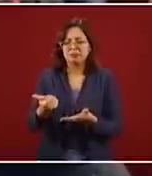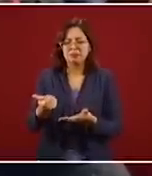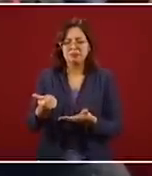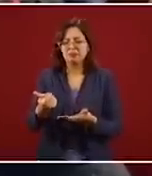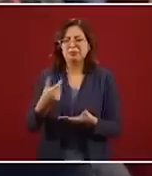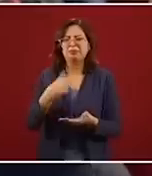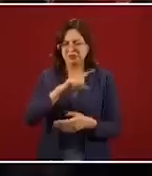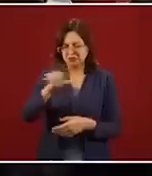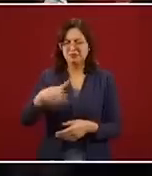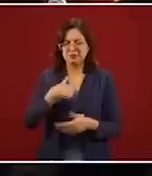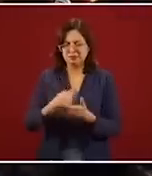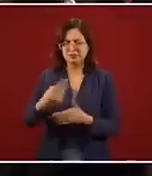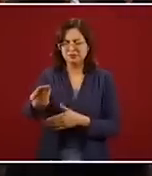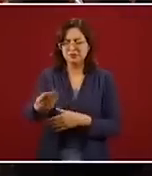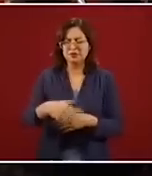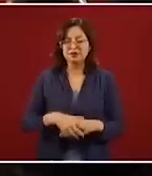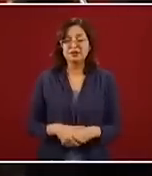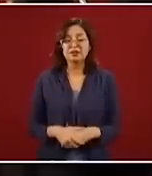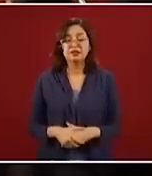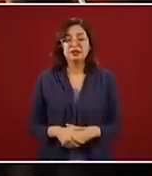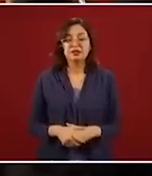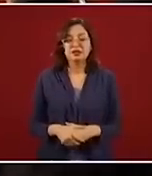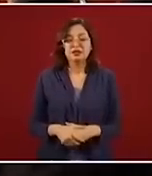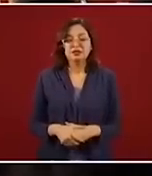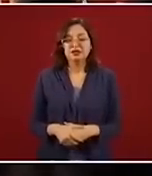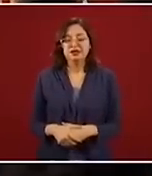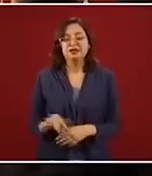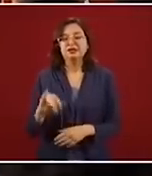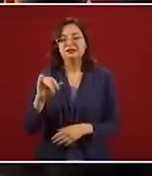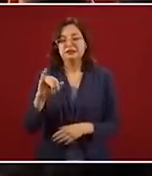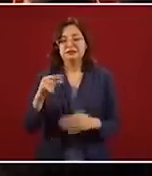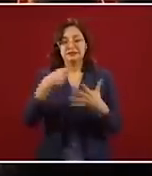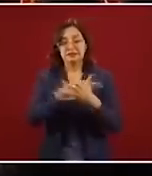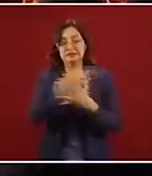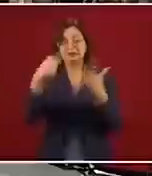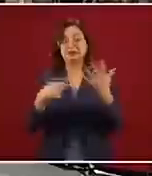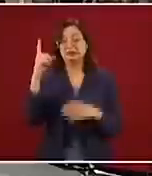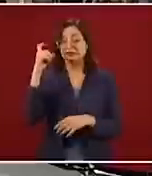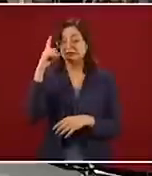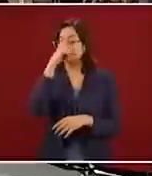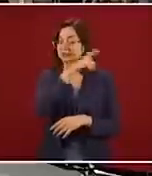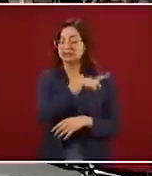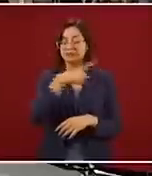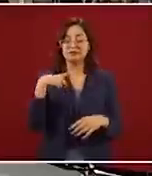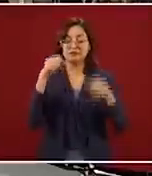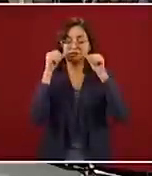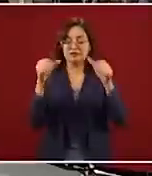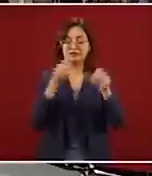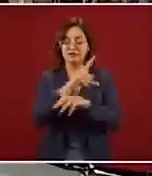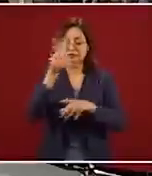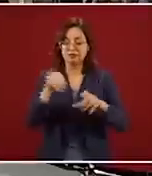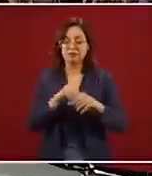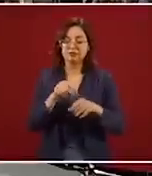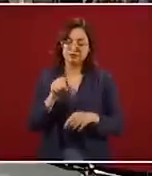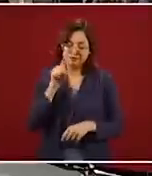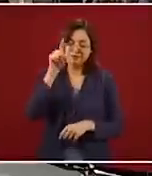quitar. Muchas gracias. Es complejo el reto y hay que tener todos estos elementos en cuenta. Allá atrás, Natalia Vitela.